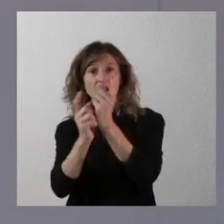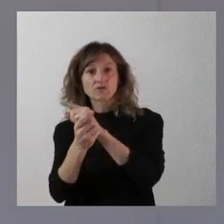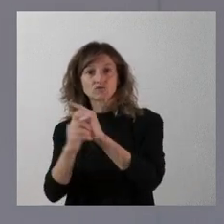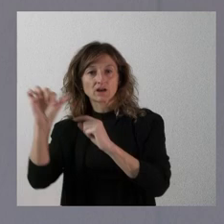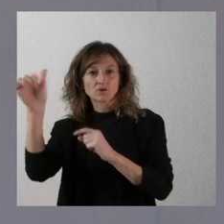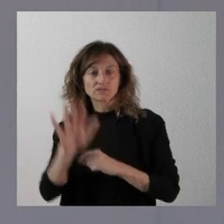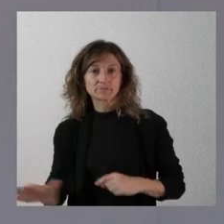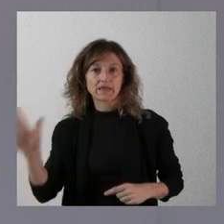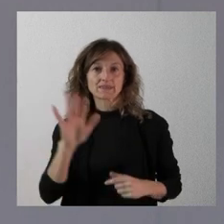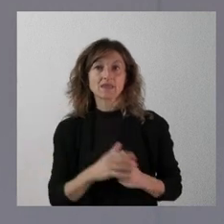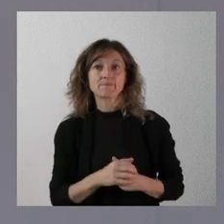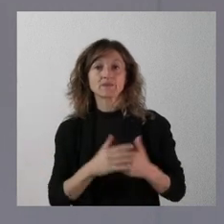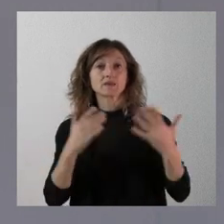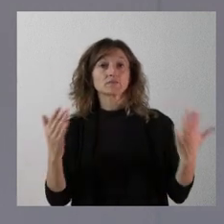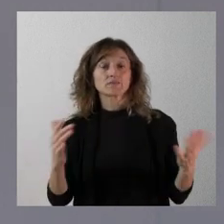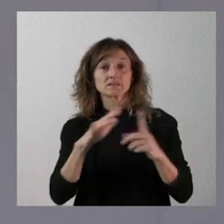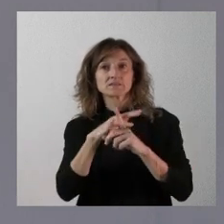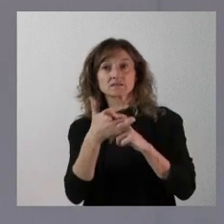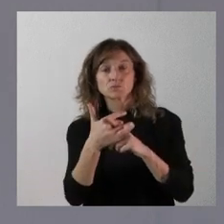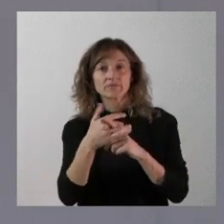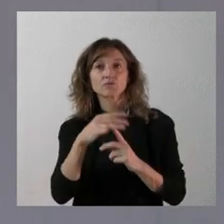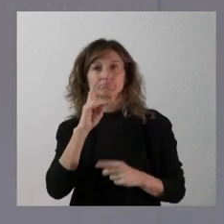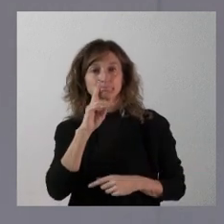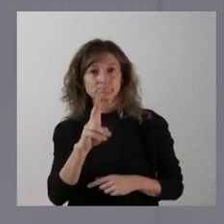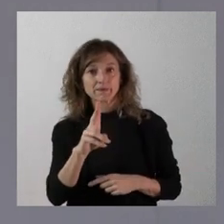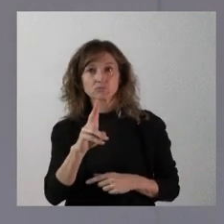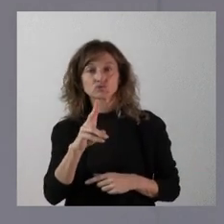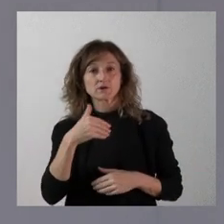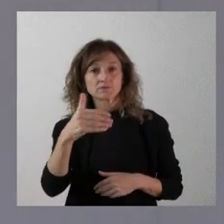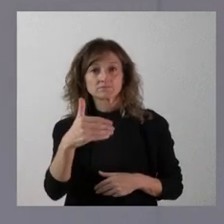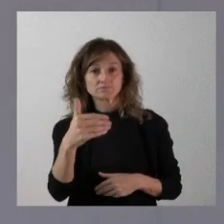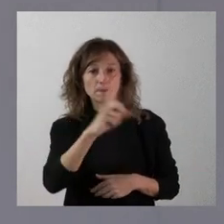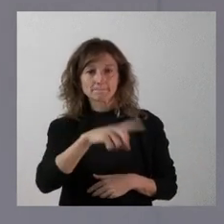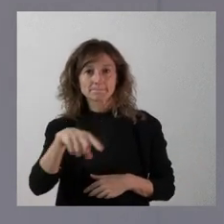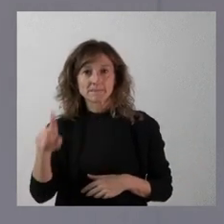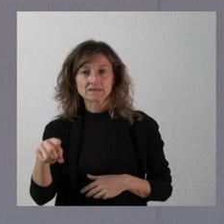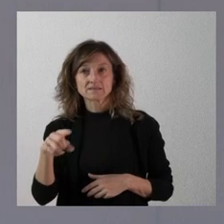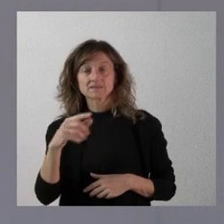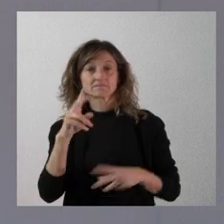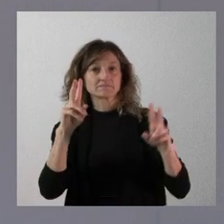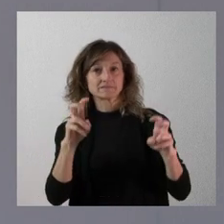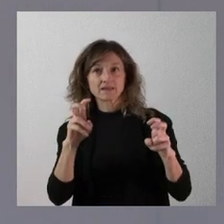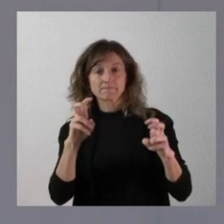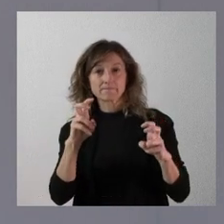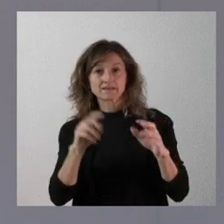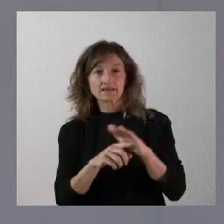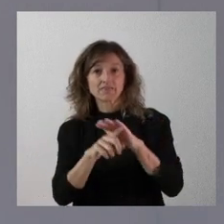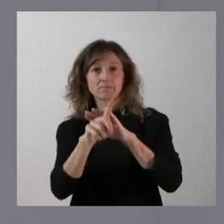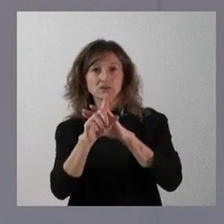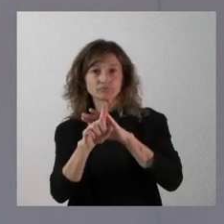nacional Por tanto la situación es de deterioro claro las expectativas de los próximos meses son de reducción en esta expectativas de crecimiento